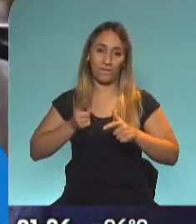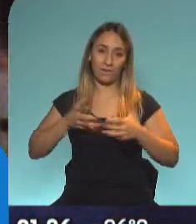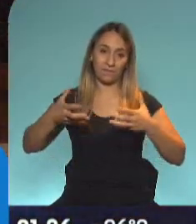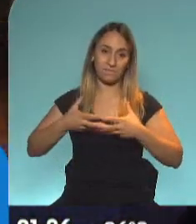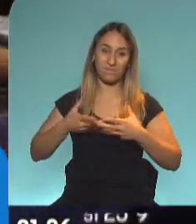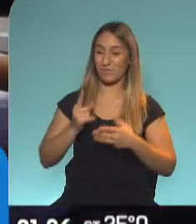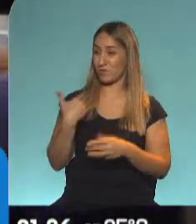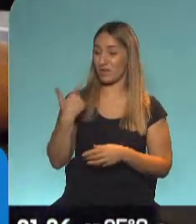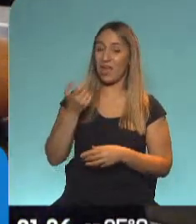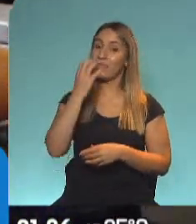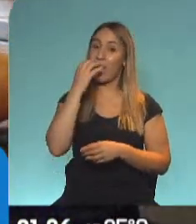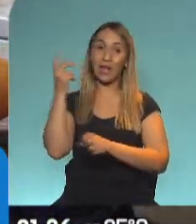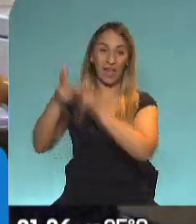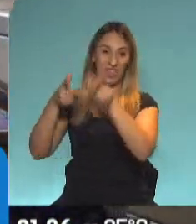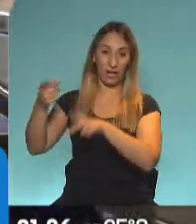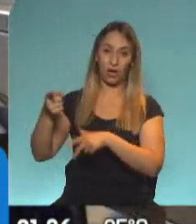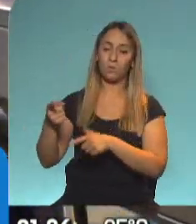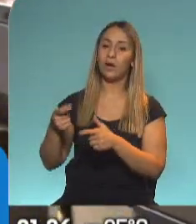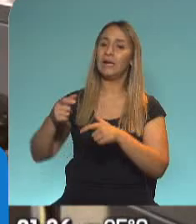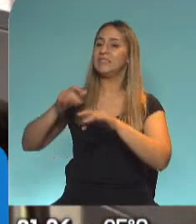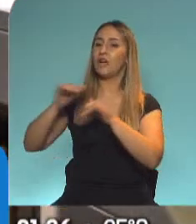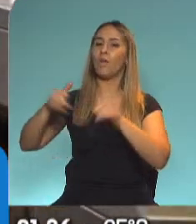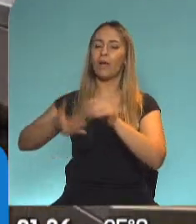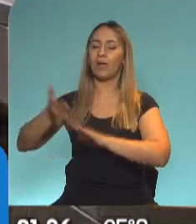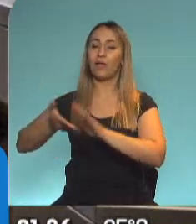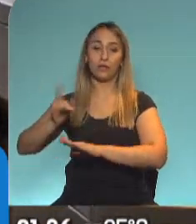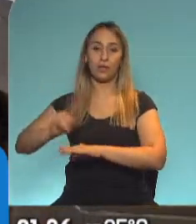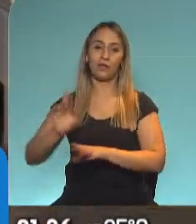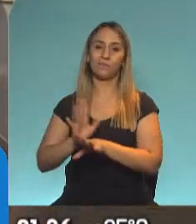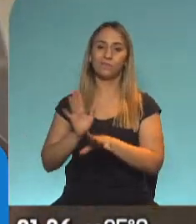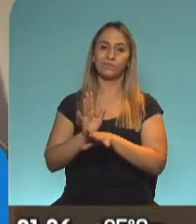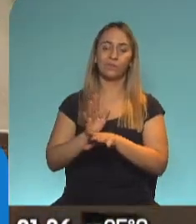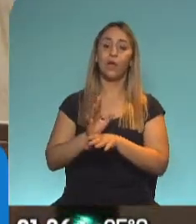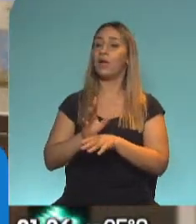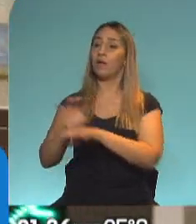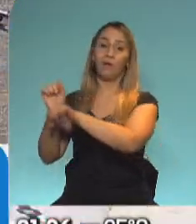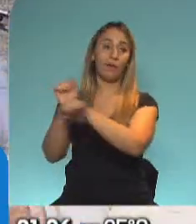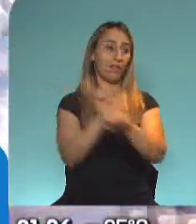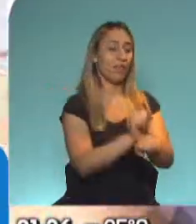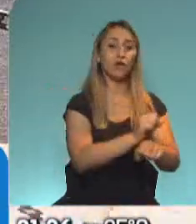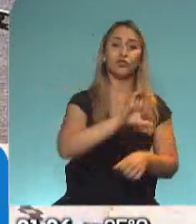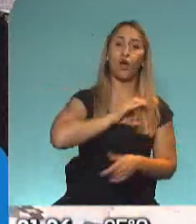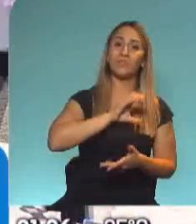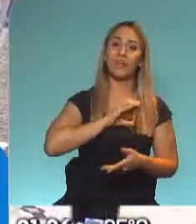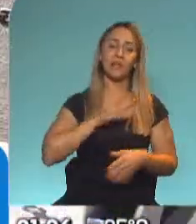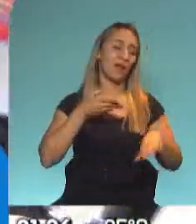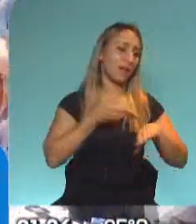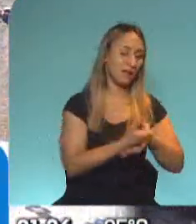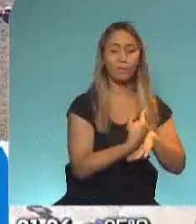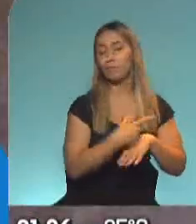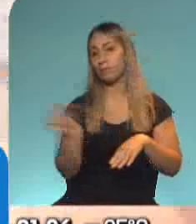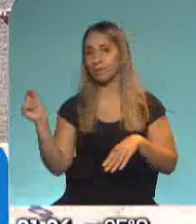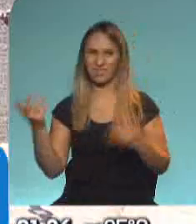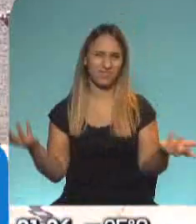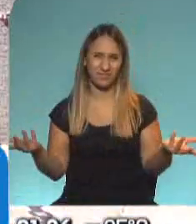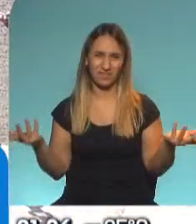comentaba recién Diana, y entrar por una puerta y salir por la otra puerta de una comisaría, o ni siquiera ir a la comisaría. Entonces,